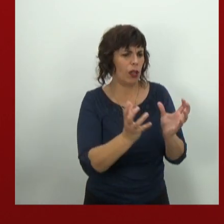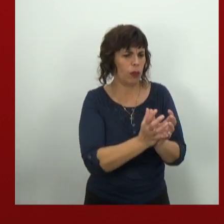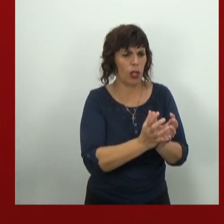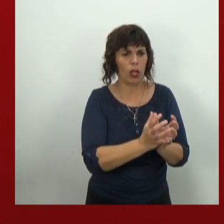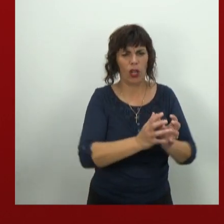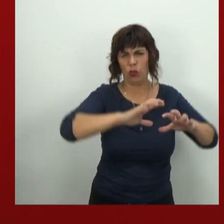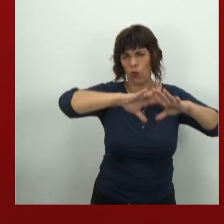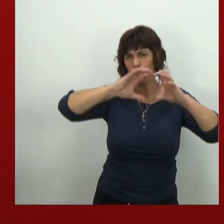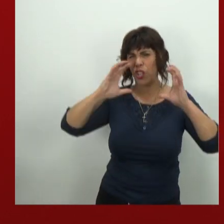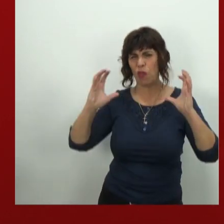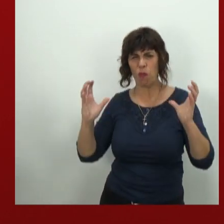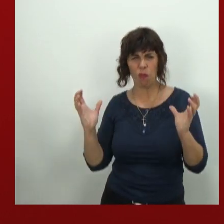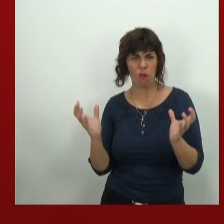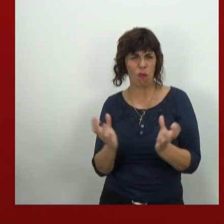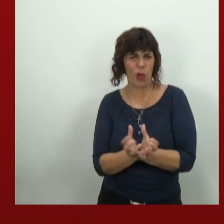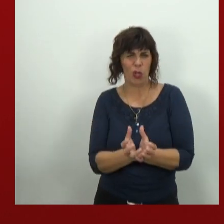Saturno,